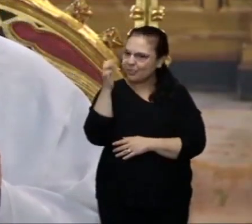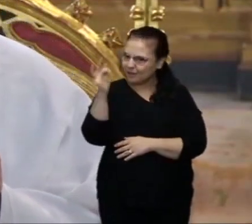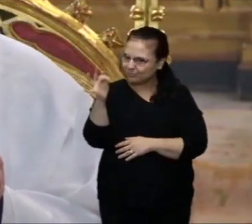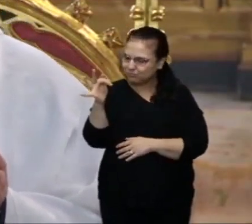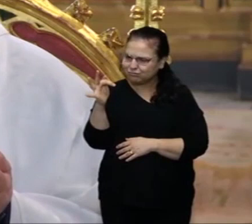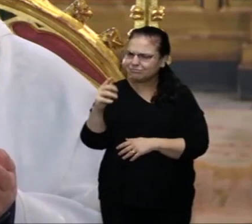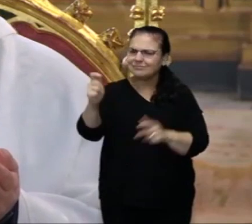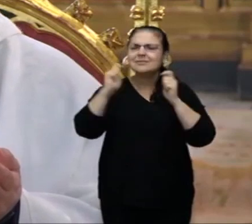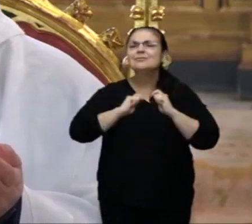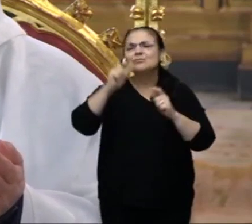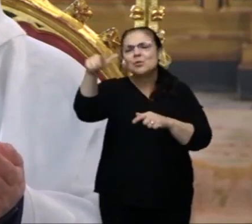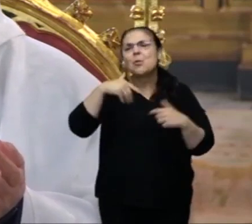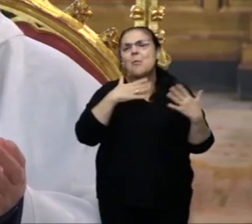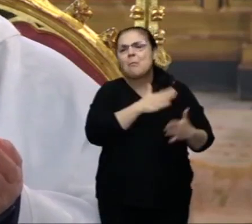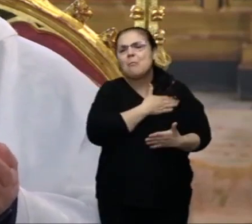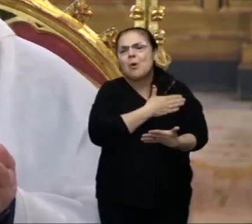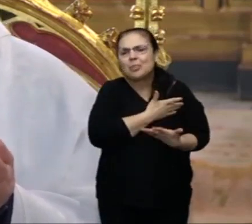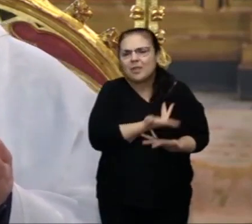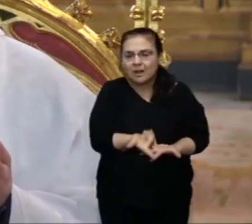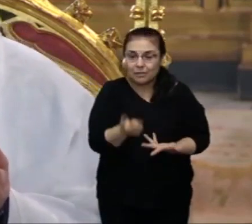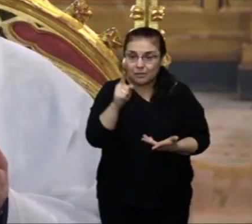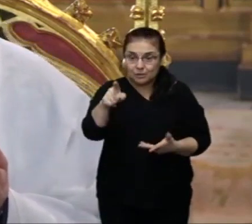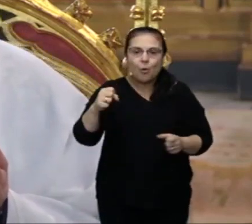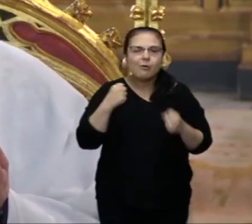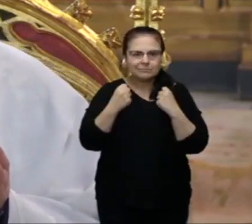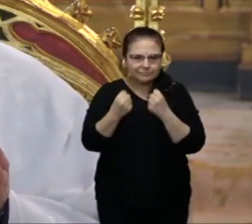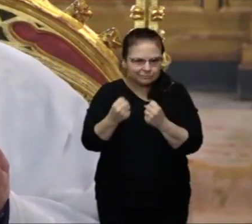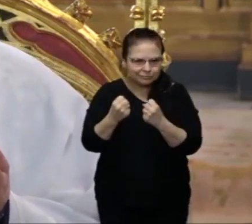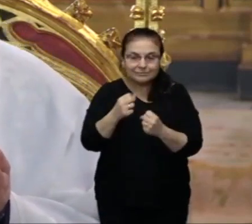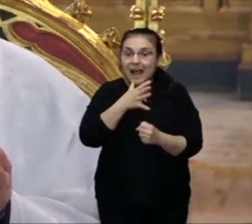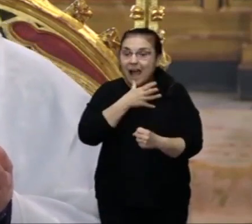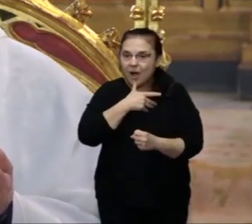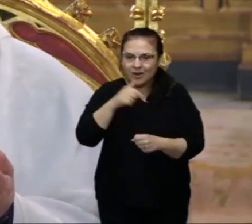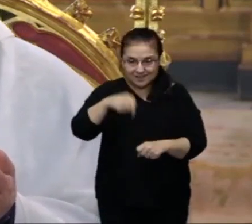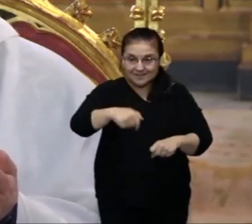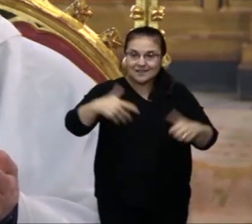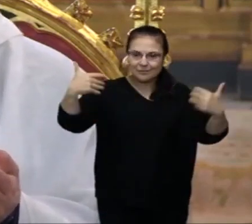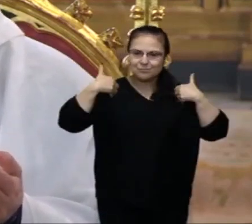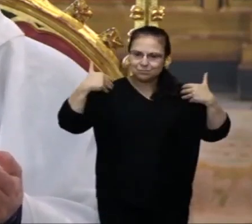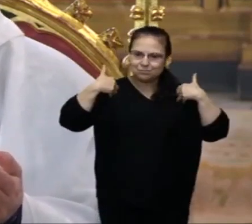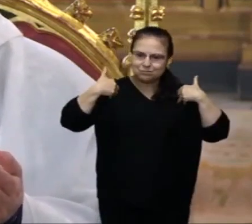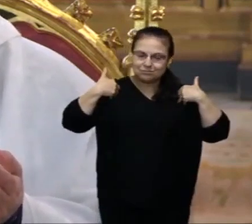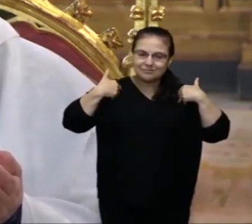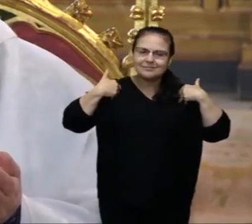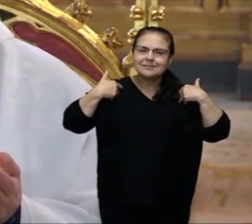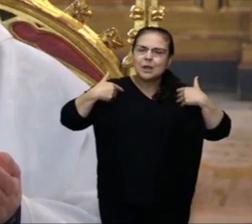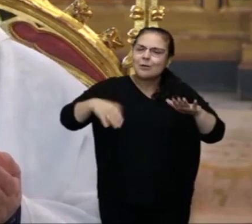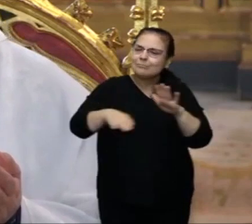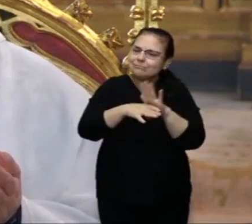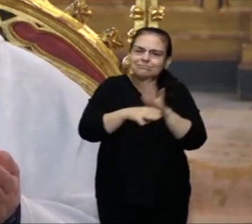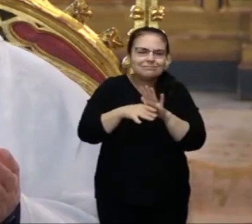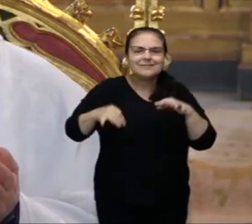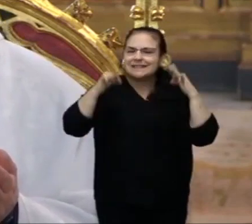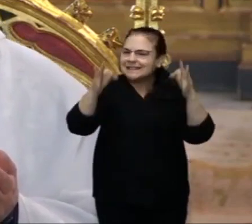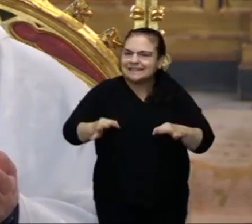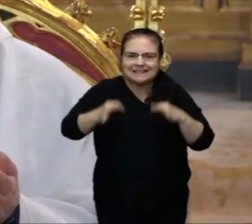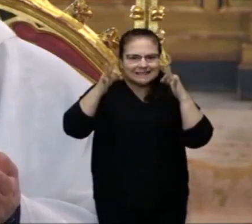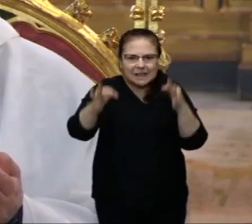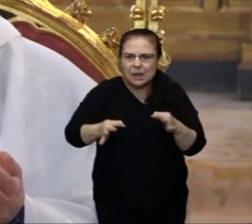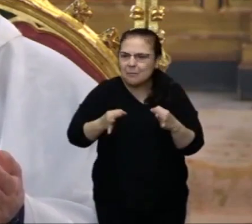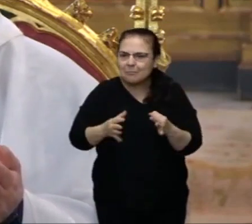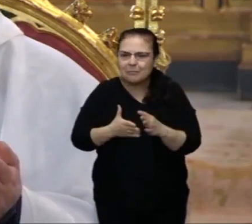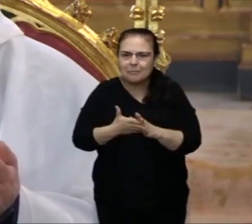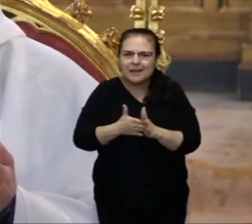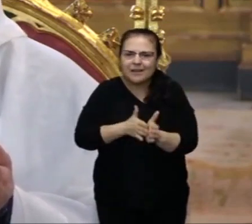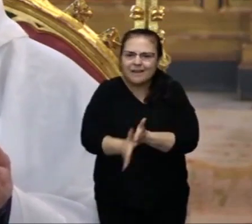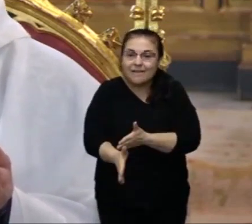concédenos por tu bondad que, fortalecidos por este sacrificio, permanezcamos siempre fieles